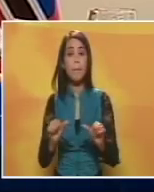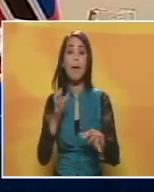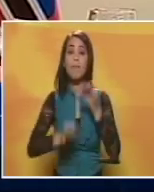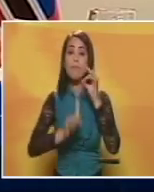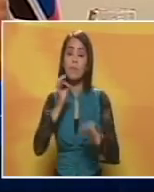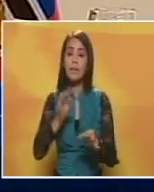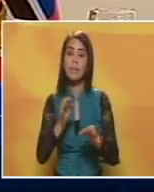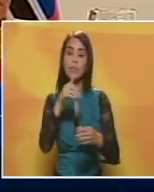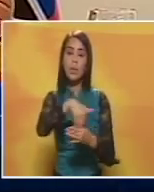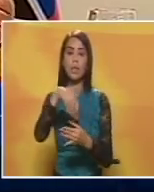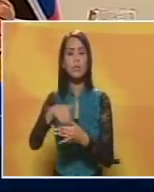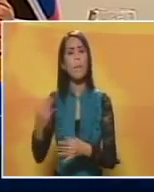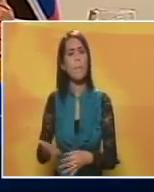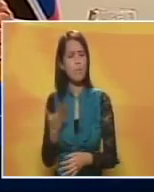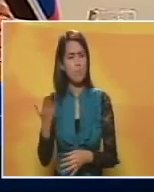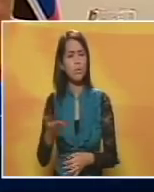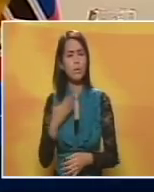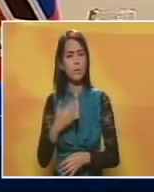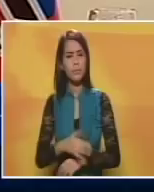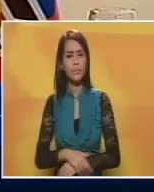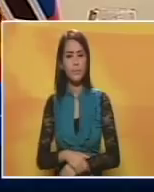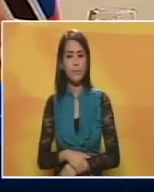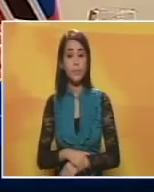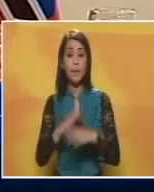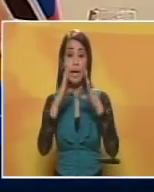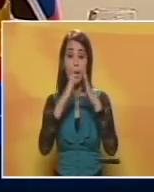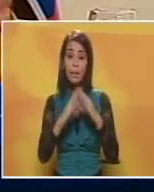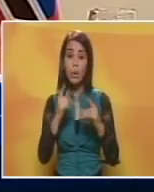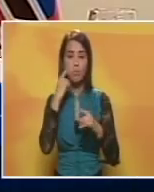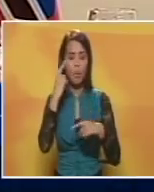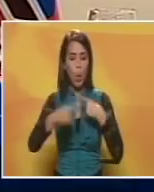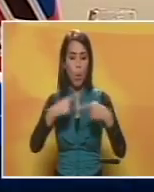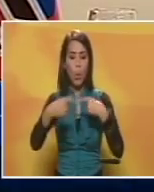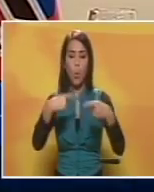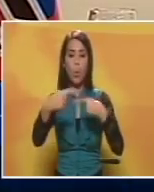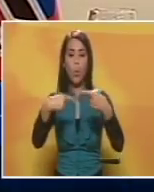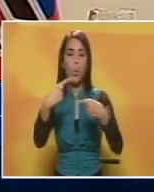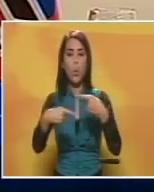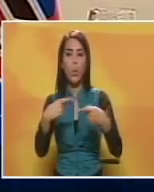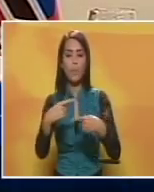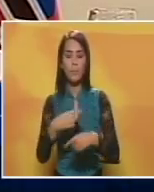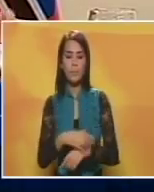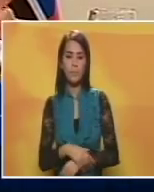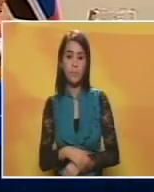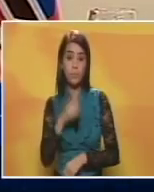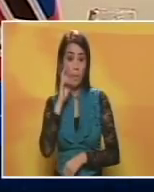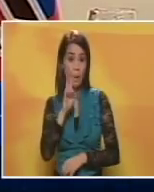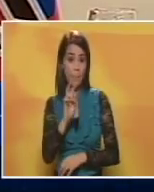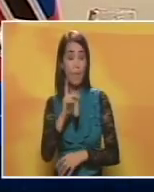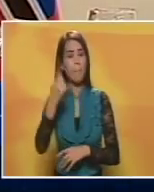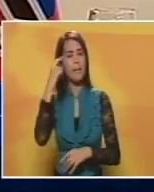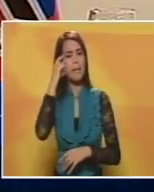fiscalización electoral y lo más importante es que todos los días se va alimentando.